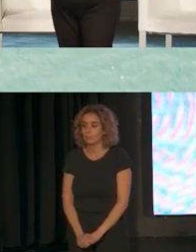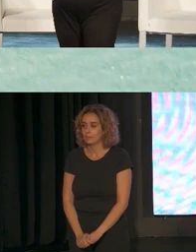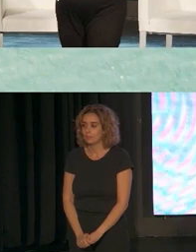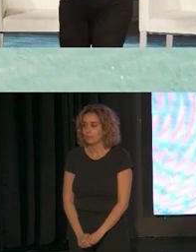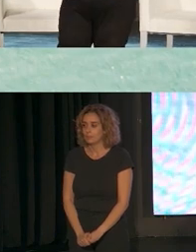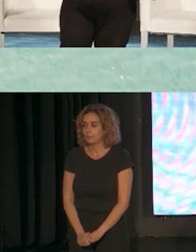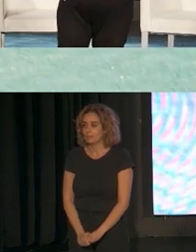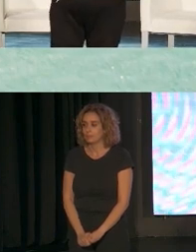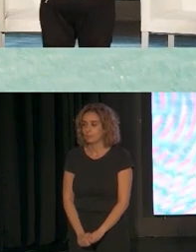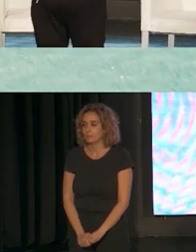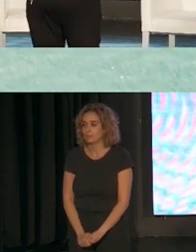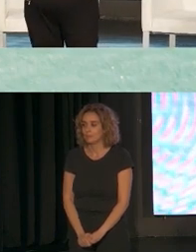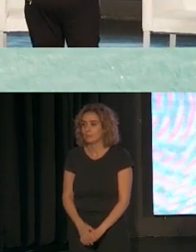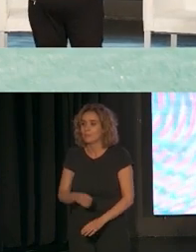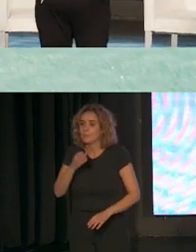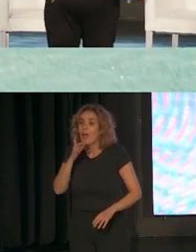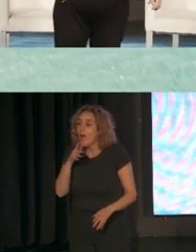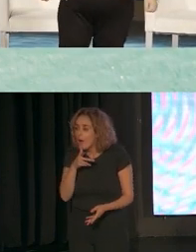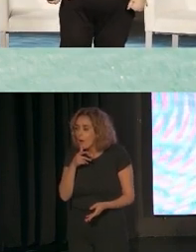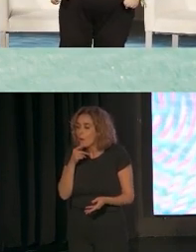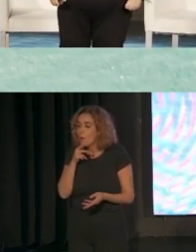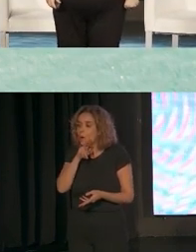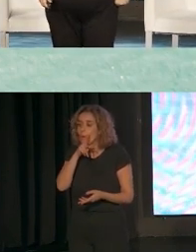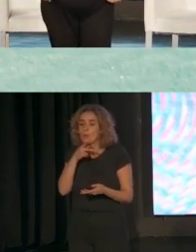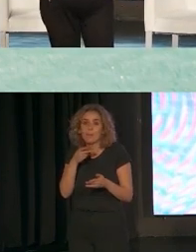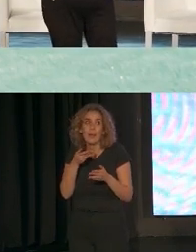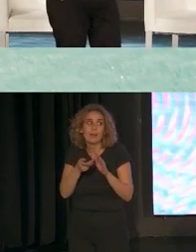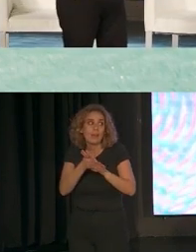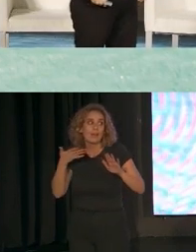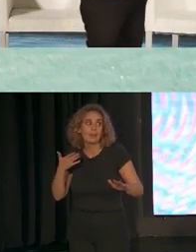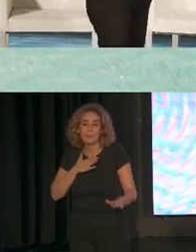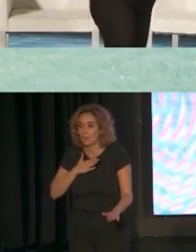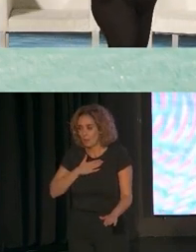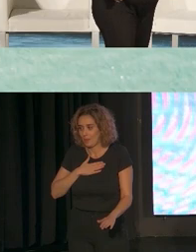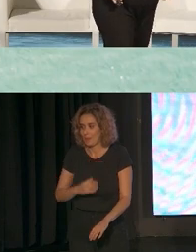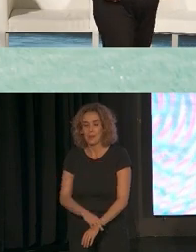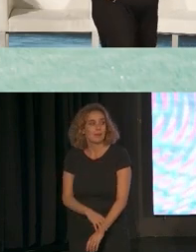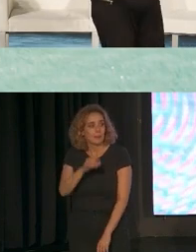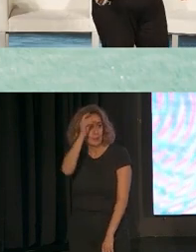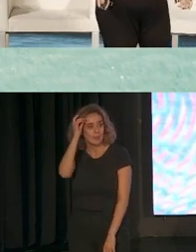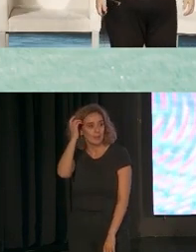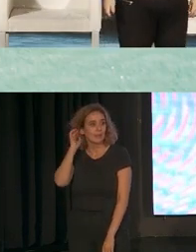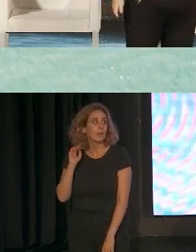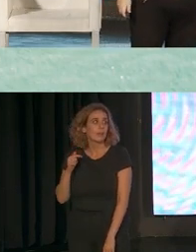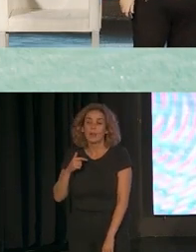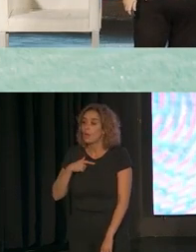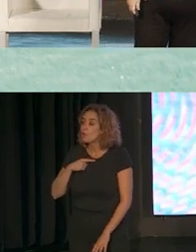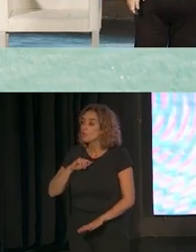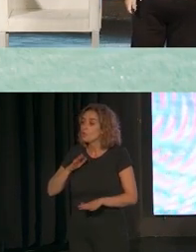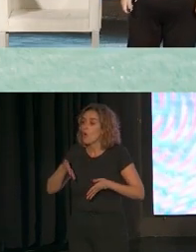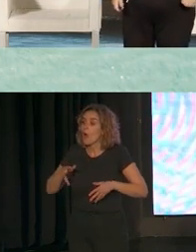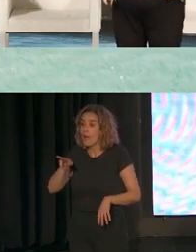ahora os voy a hablar un poquito rápido sobre mí yo soy la quinta de cinco